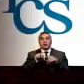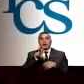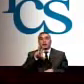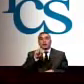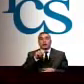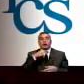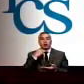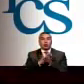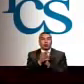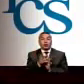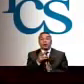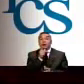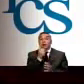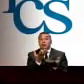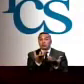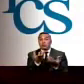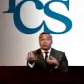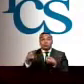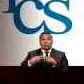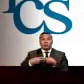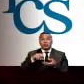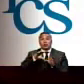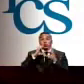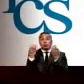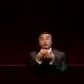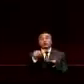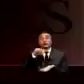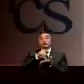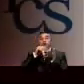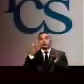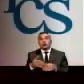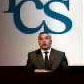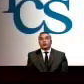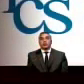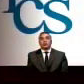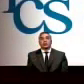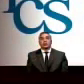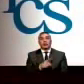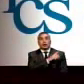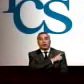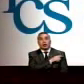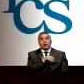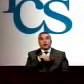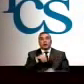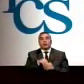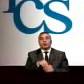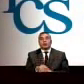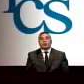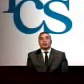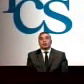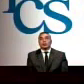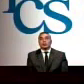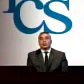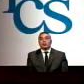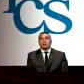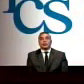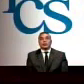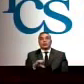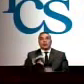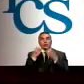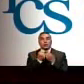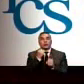de noviembre para quienes quieran conformar la comisión ciudadana para delegados de la conferencia plurinacional de soberanía alimentaria y del